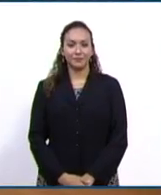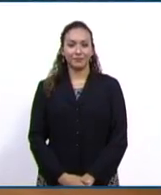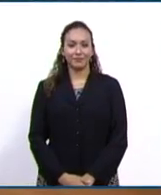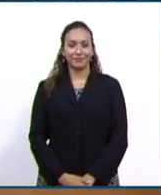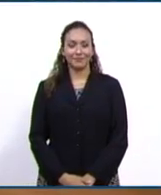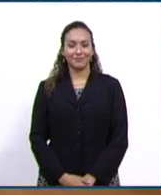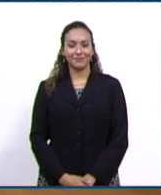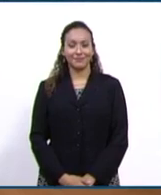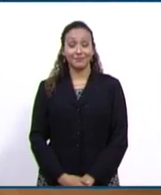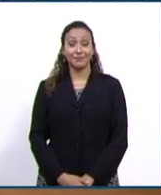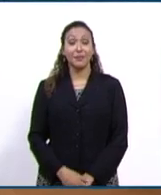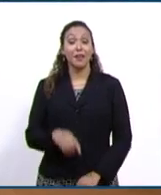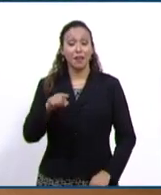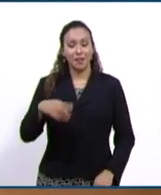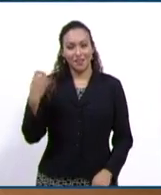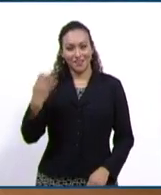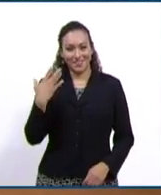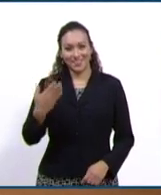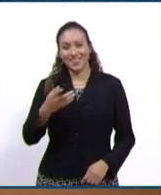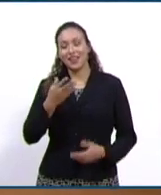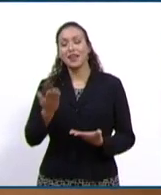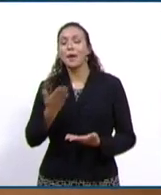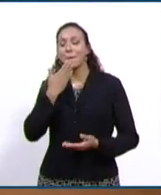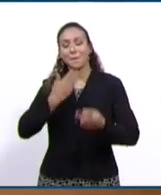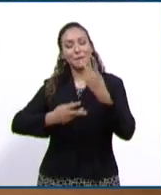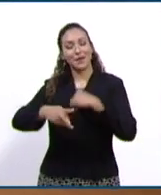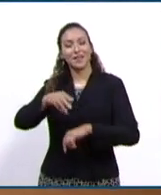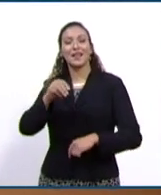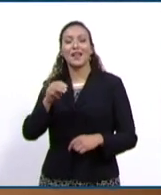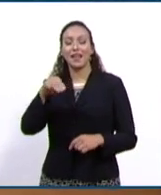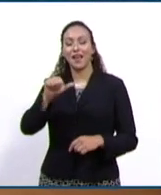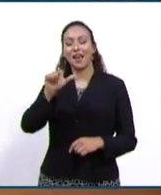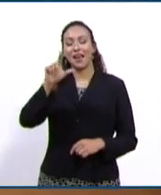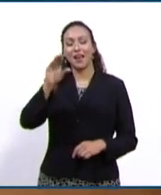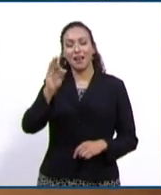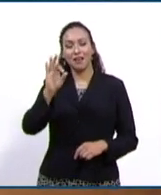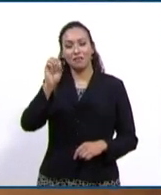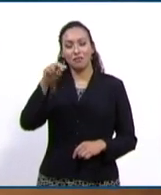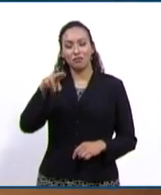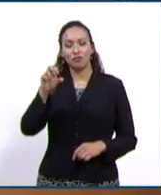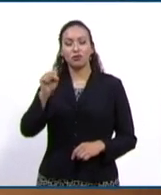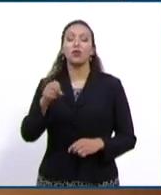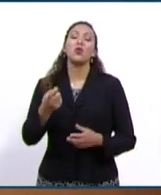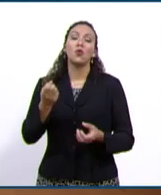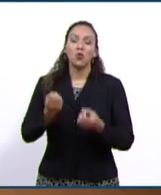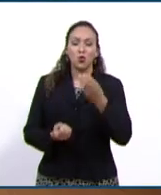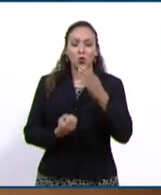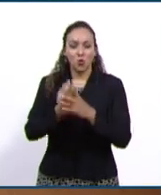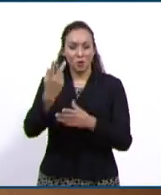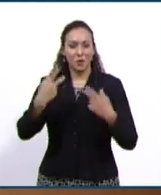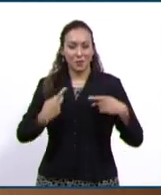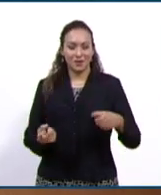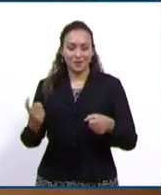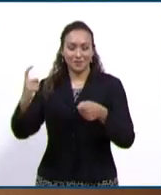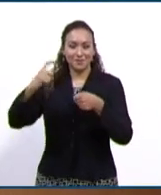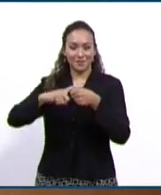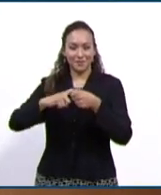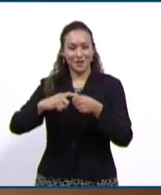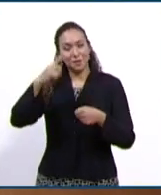En sesión solemne se dio la bienvenida a Alfonso Montalvo Martínez como nuevo integrante del Pleno del Consejo de la Judicatura